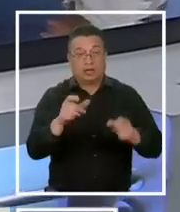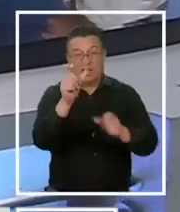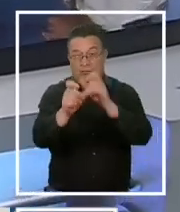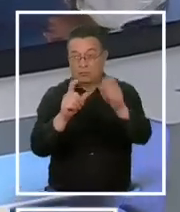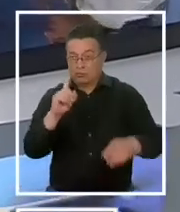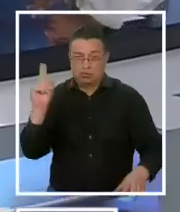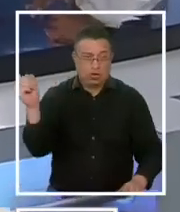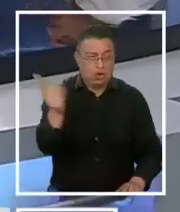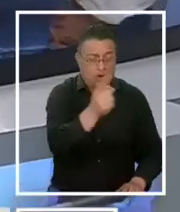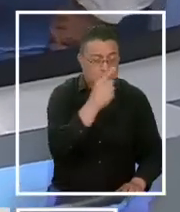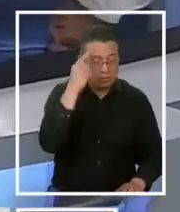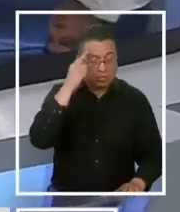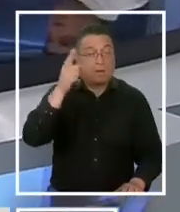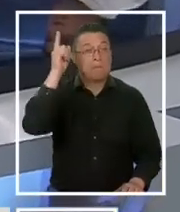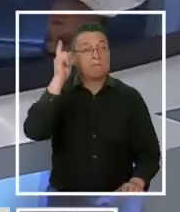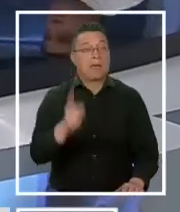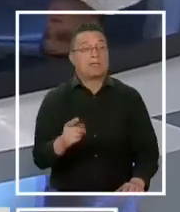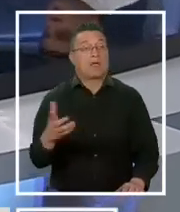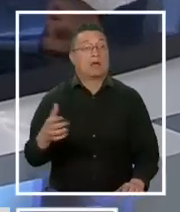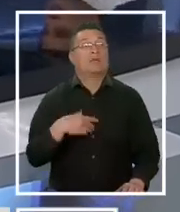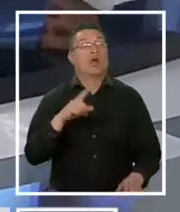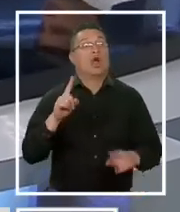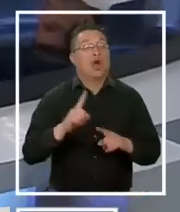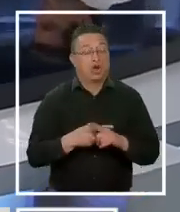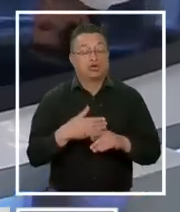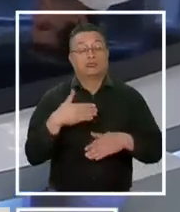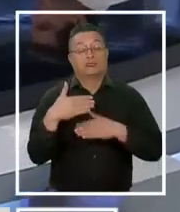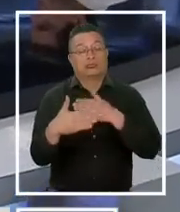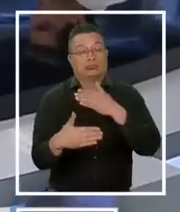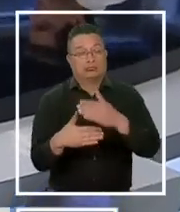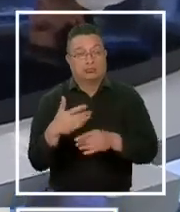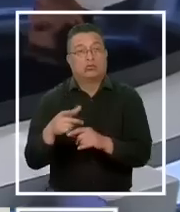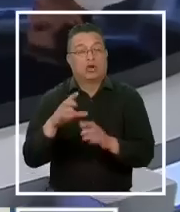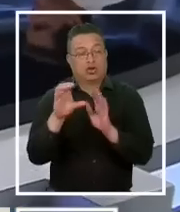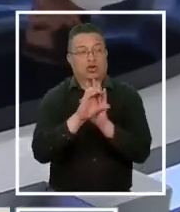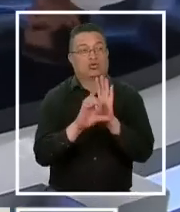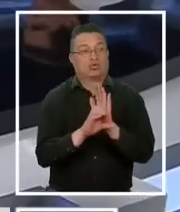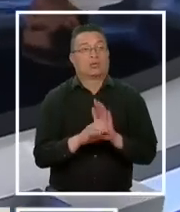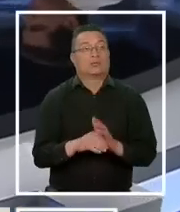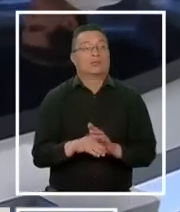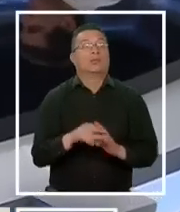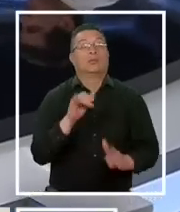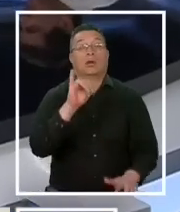el soberano Determine otro proceso otro momento Constituyente